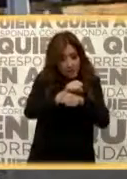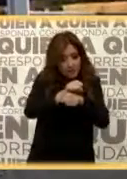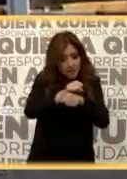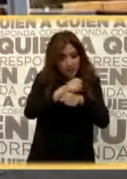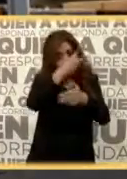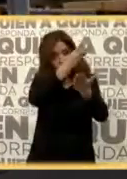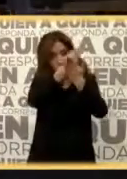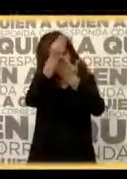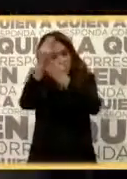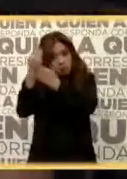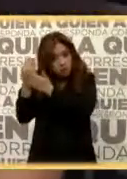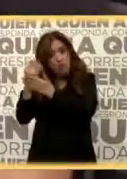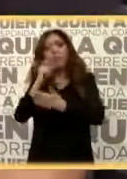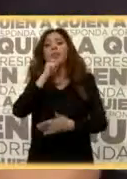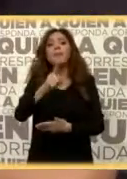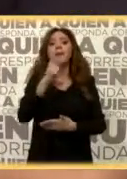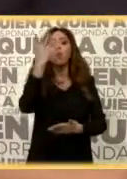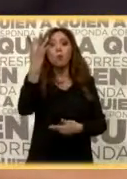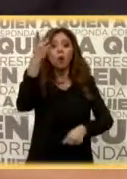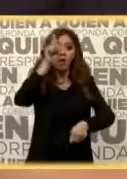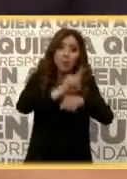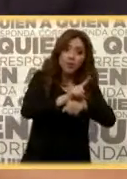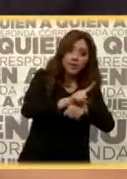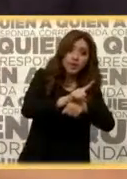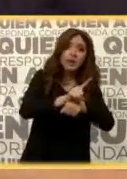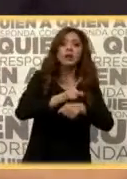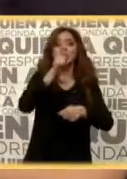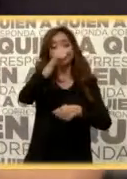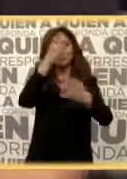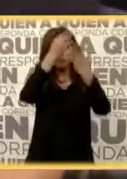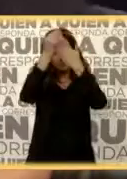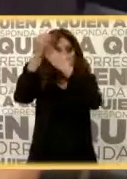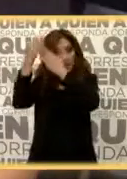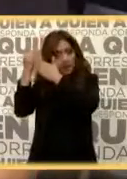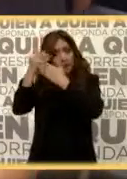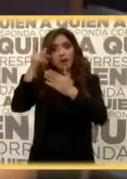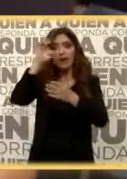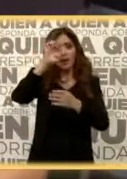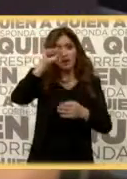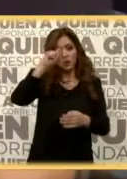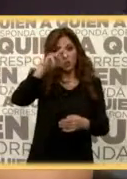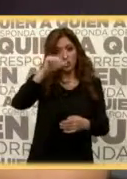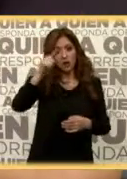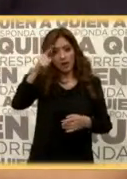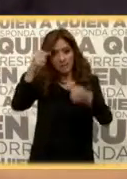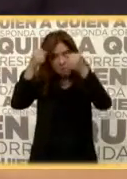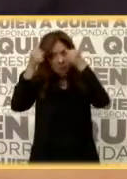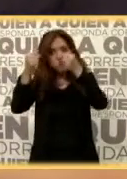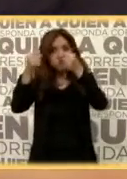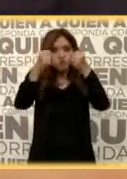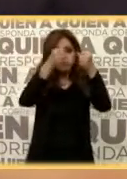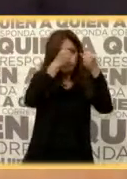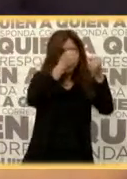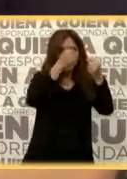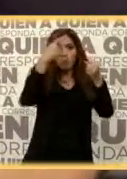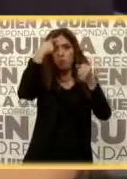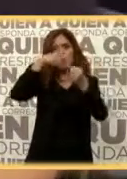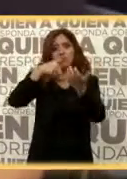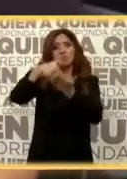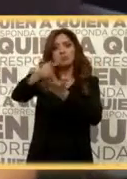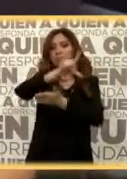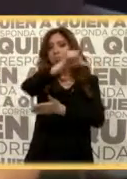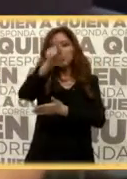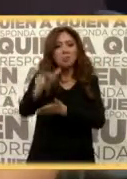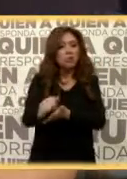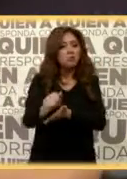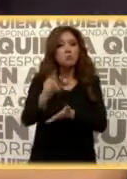casi 4 días en lo que es poner panelería y estructura. Sí fue un poco forzado para poderlo realizar, pero al final de